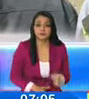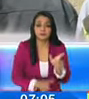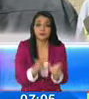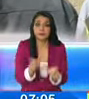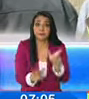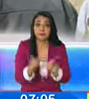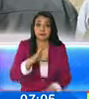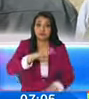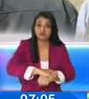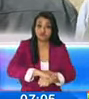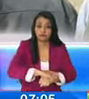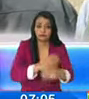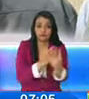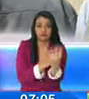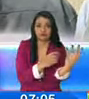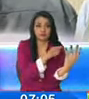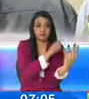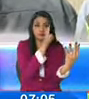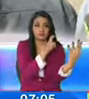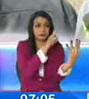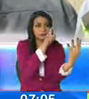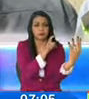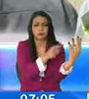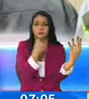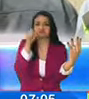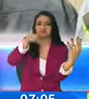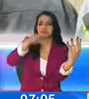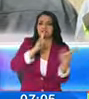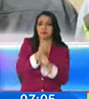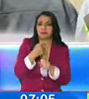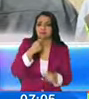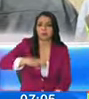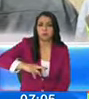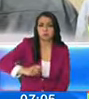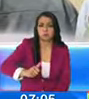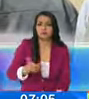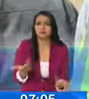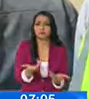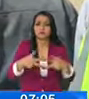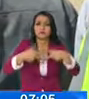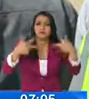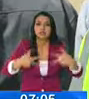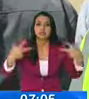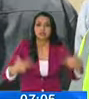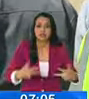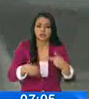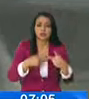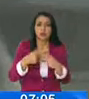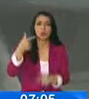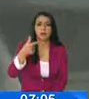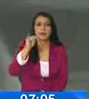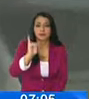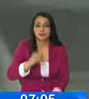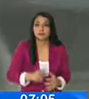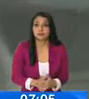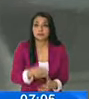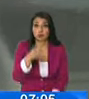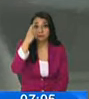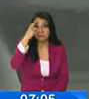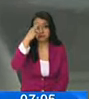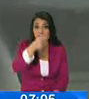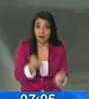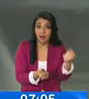nos supieron manifestar que ellos delinquían en los sectores de Chillogallo y de Guamaní. Si usted pensaba que su carro